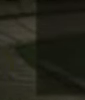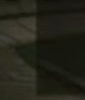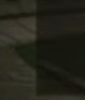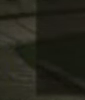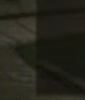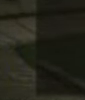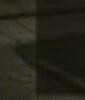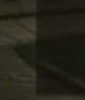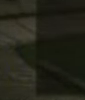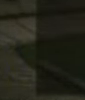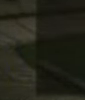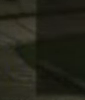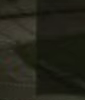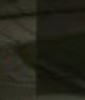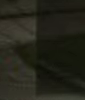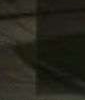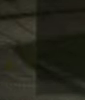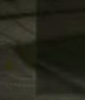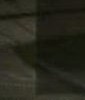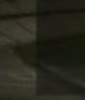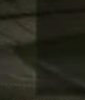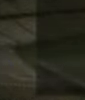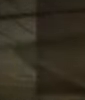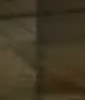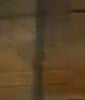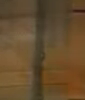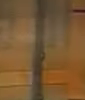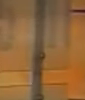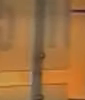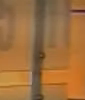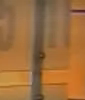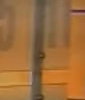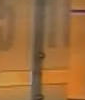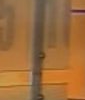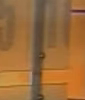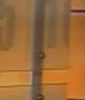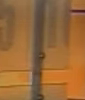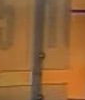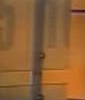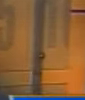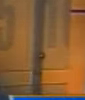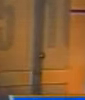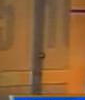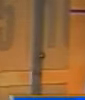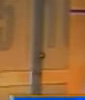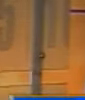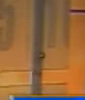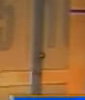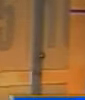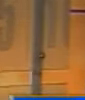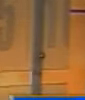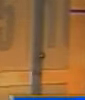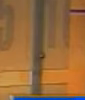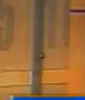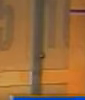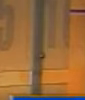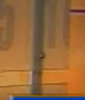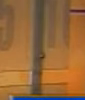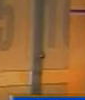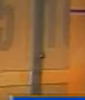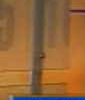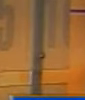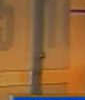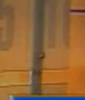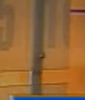con fútbol, brinda siempre con pasión. De regreso con las noticias, el presidente Correa desde